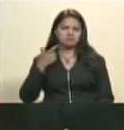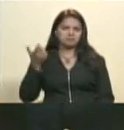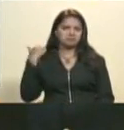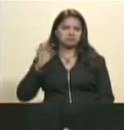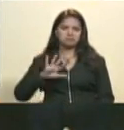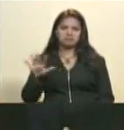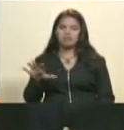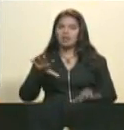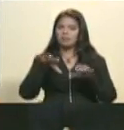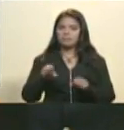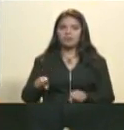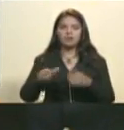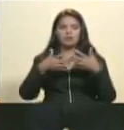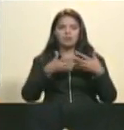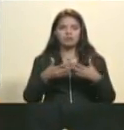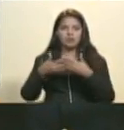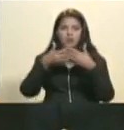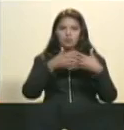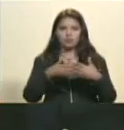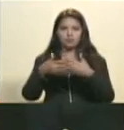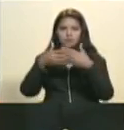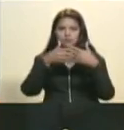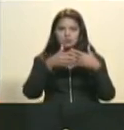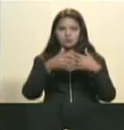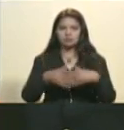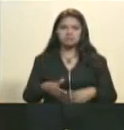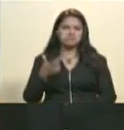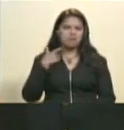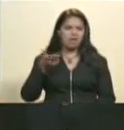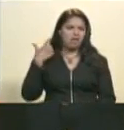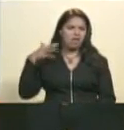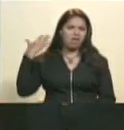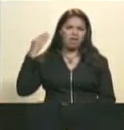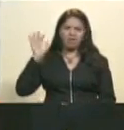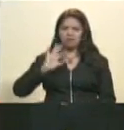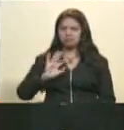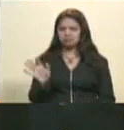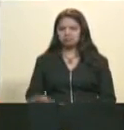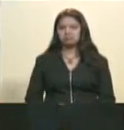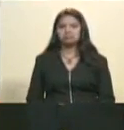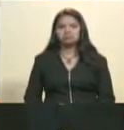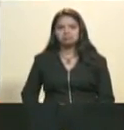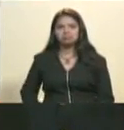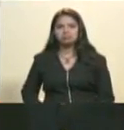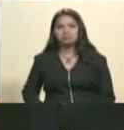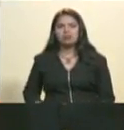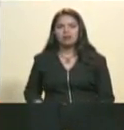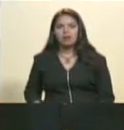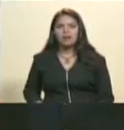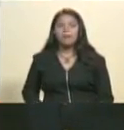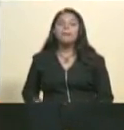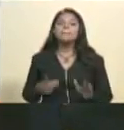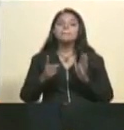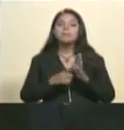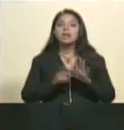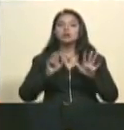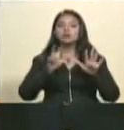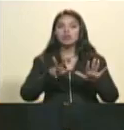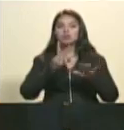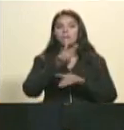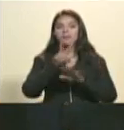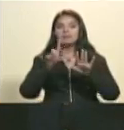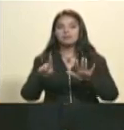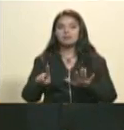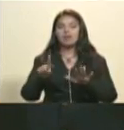del imperio norteamericano, muy vieja. Desde 1826 ya